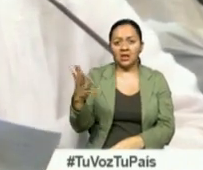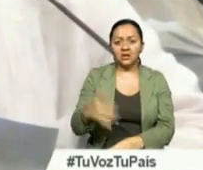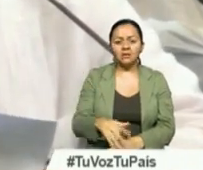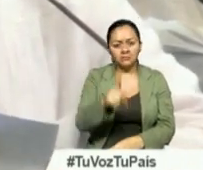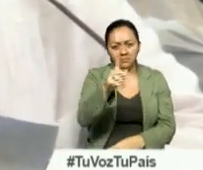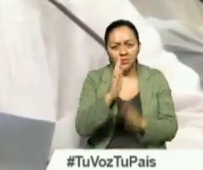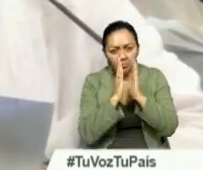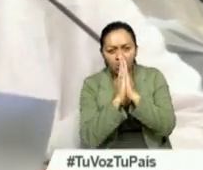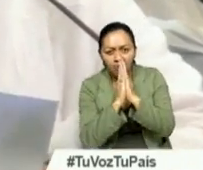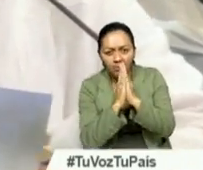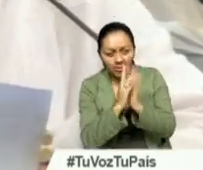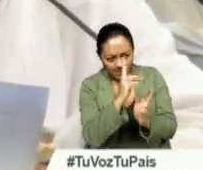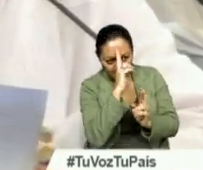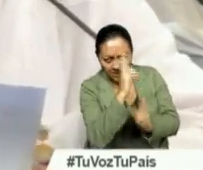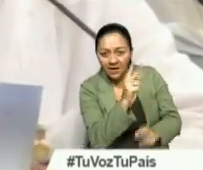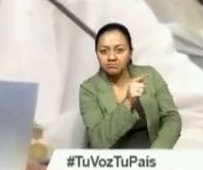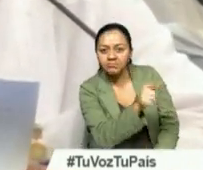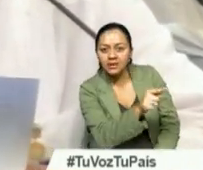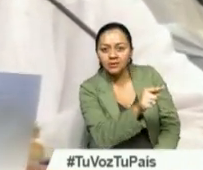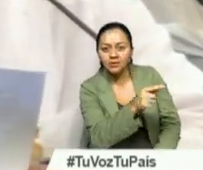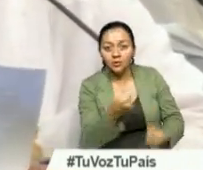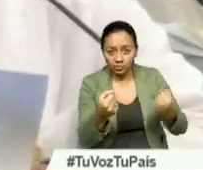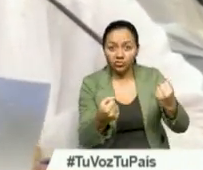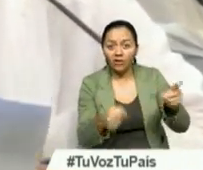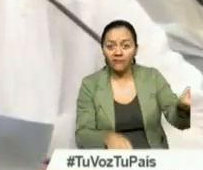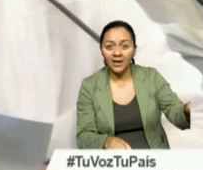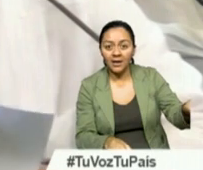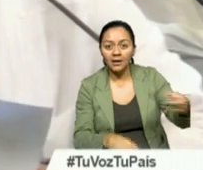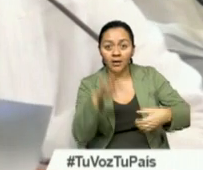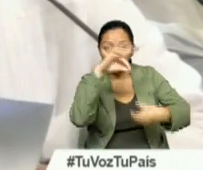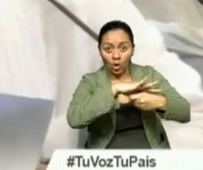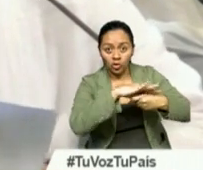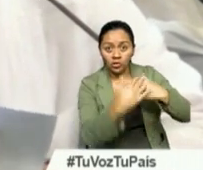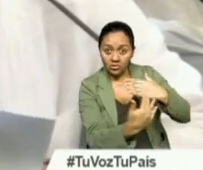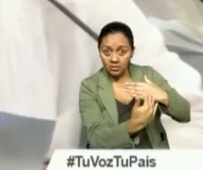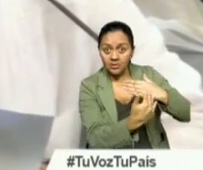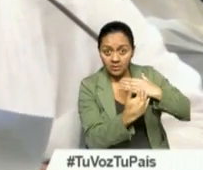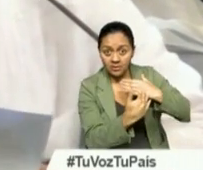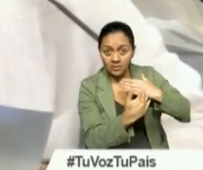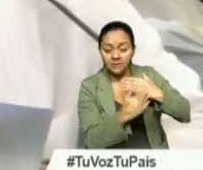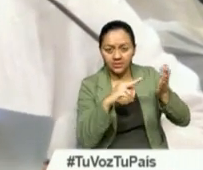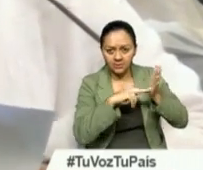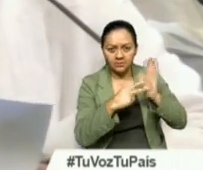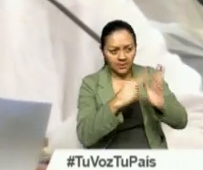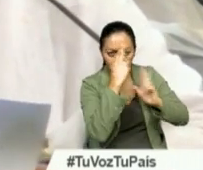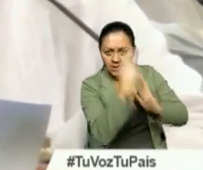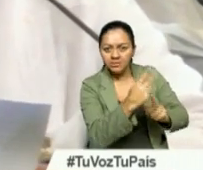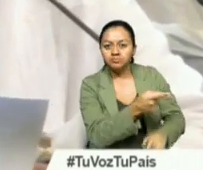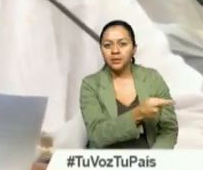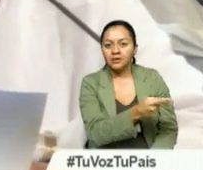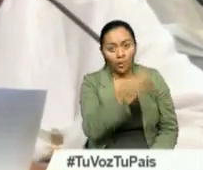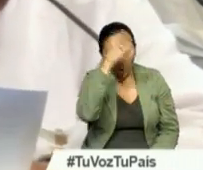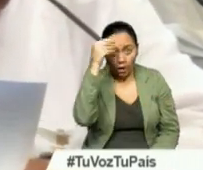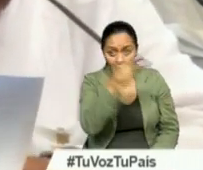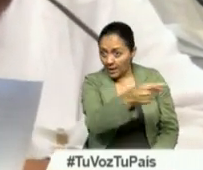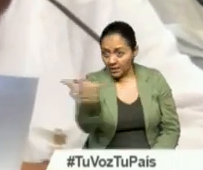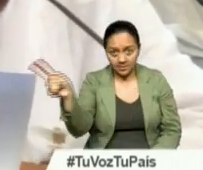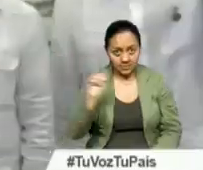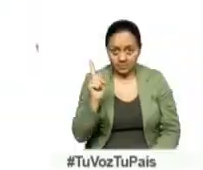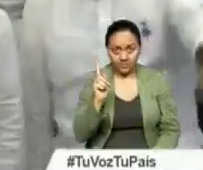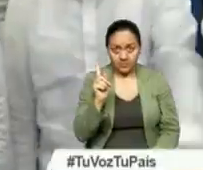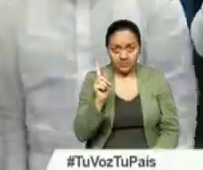no nos olvidemos quiénes son nuestros mandantes. No nos olvidemos por quiénes estamos aquí y a quienes debemos de